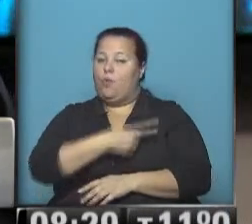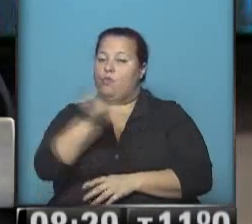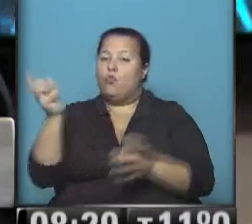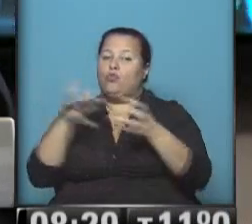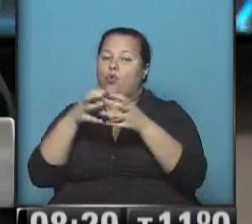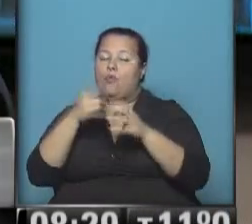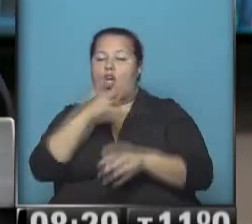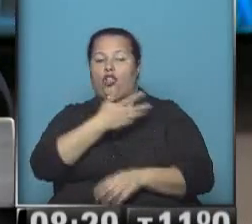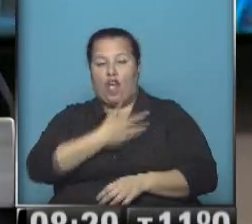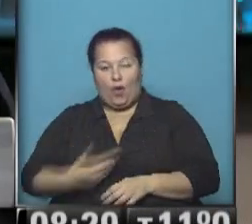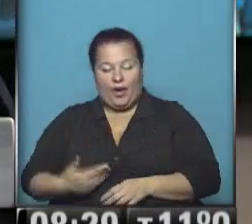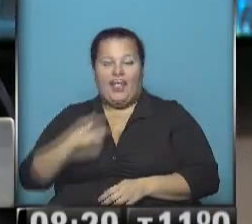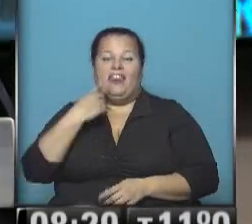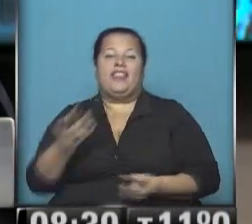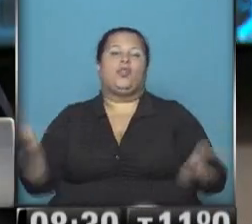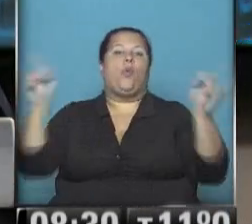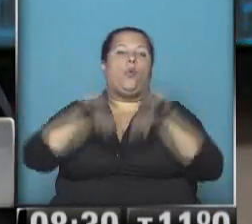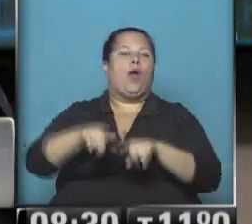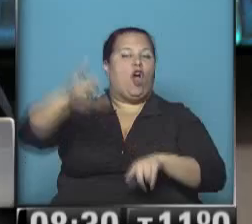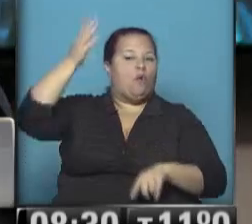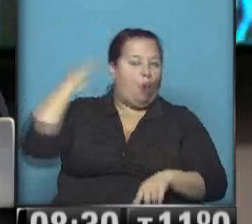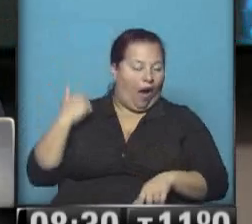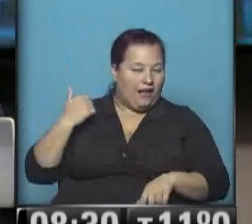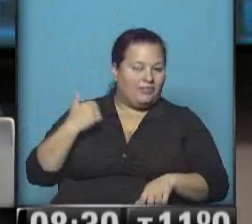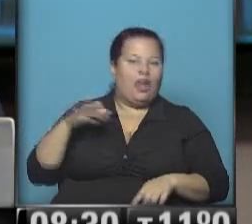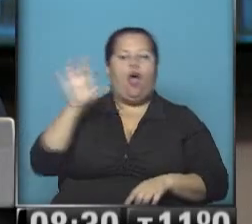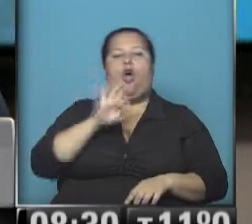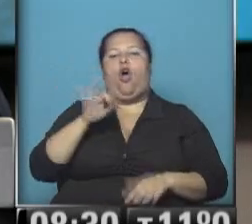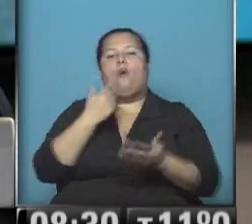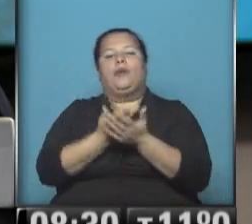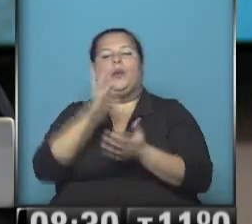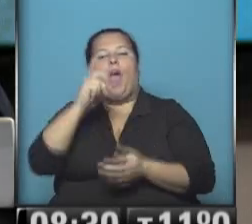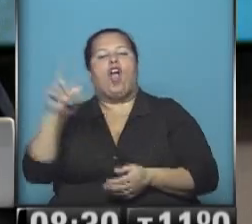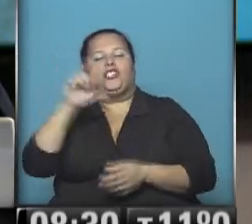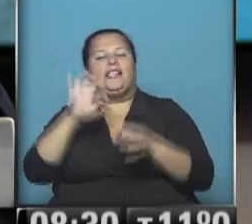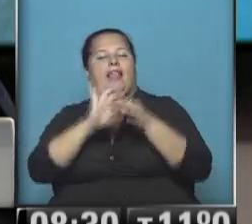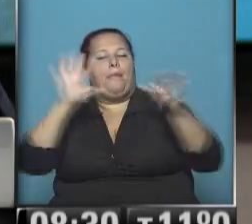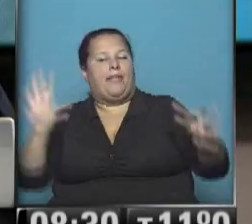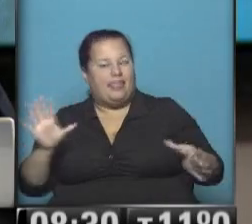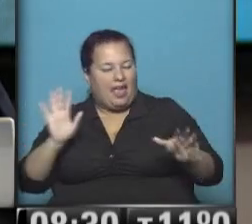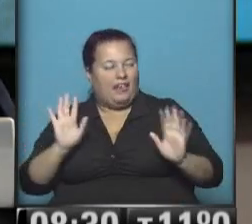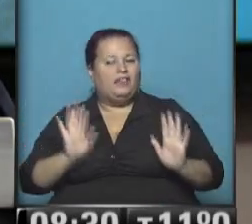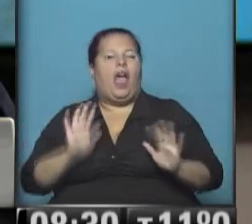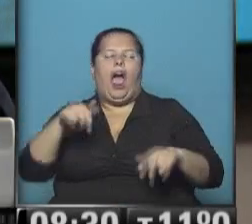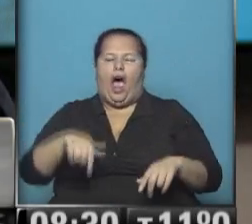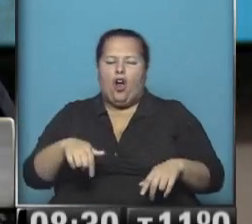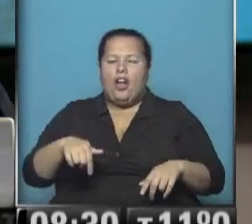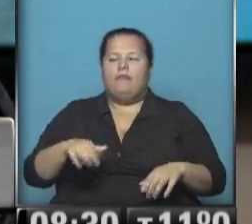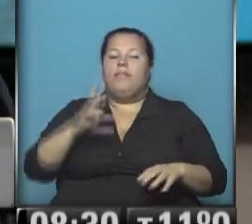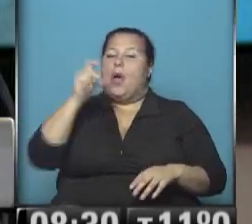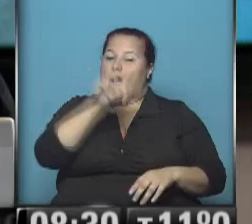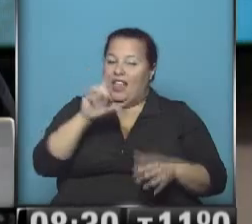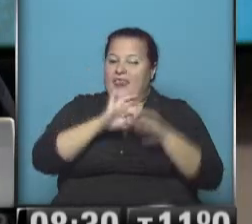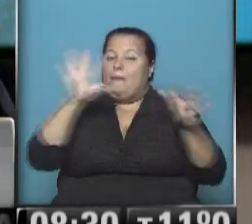de la oposición hablan de volver a esa carta orgánica o plantear un banco central independiente ahora banco